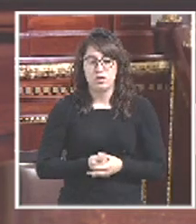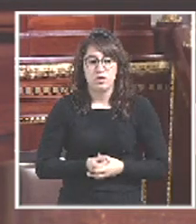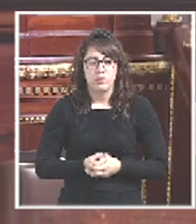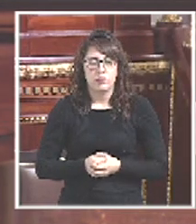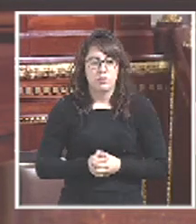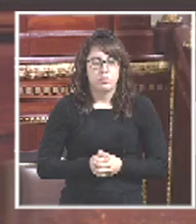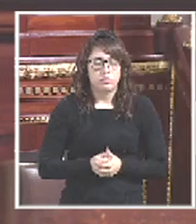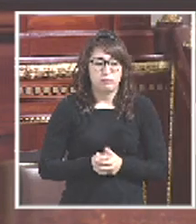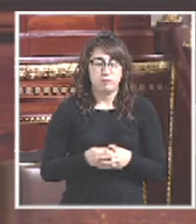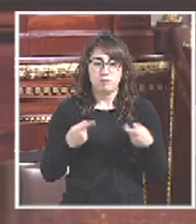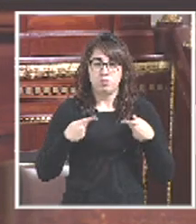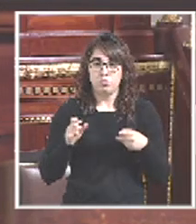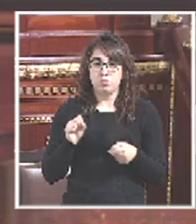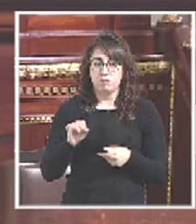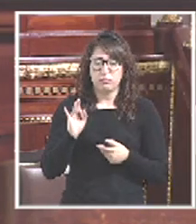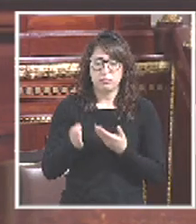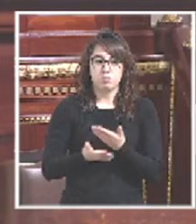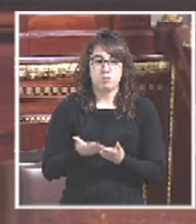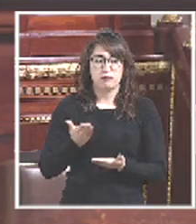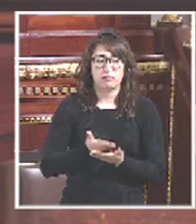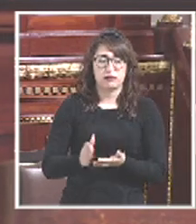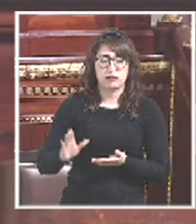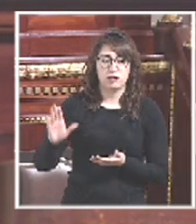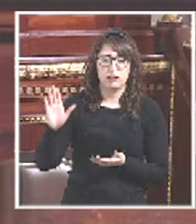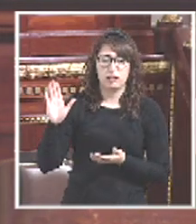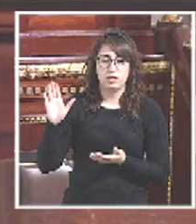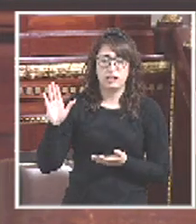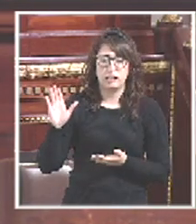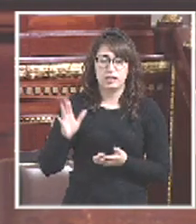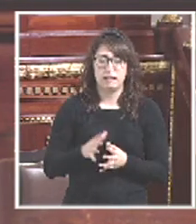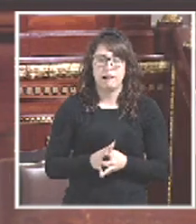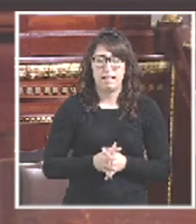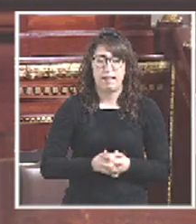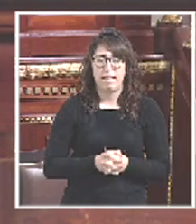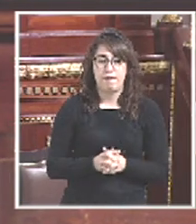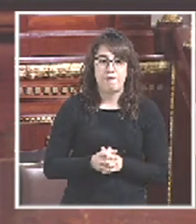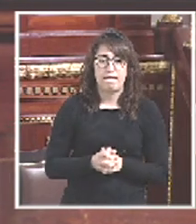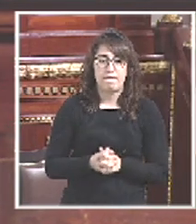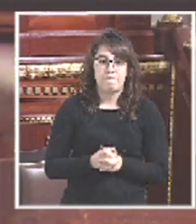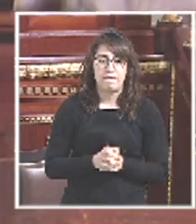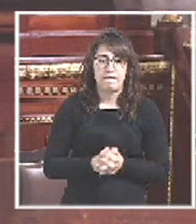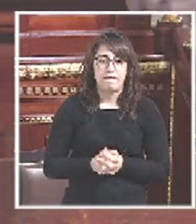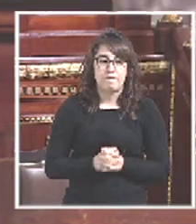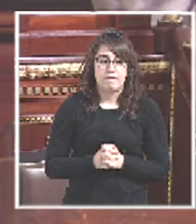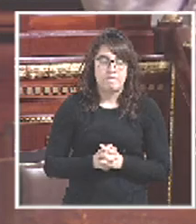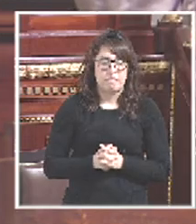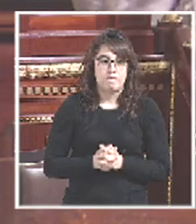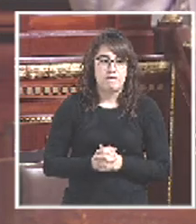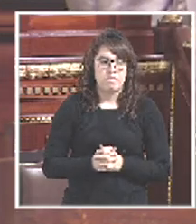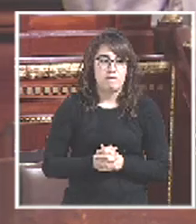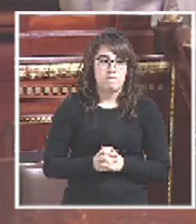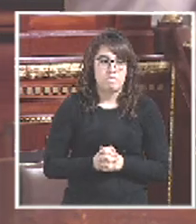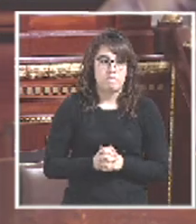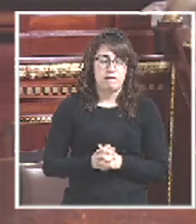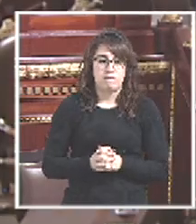de urgente y obvia resolución. Los que estén por la afirmativa, sírvanse manifestarlo levantando la mano.